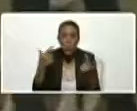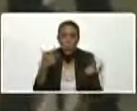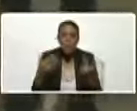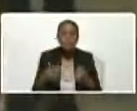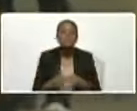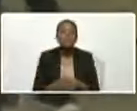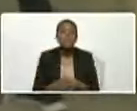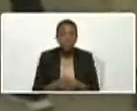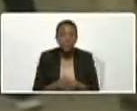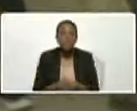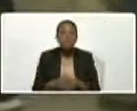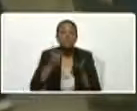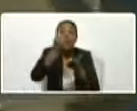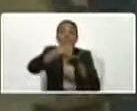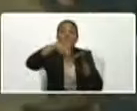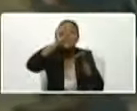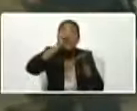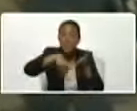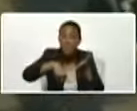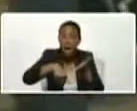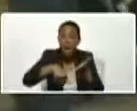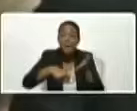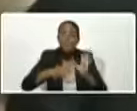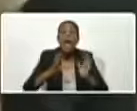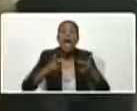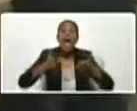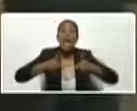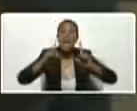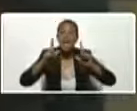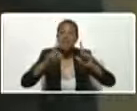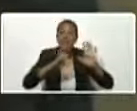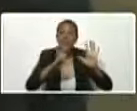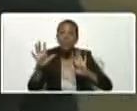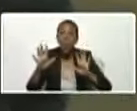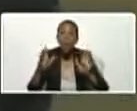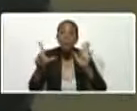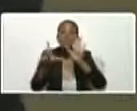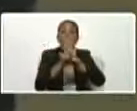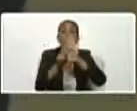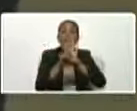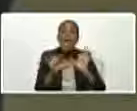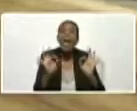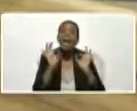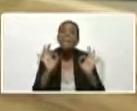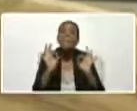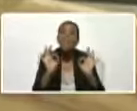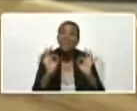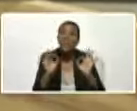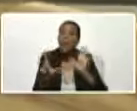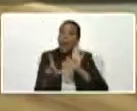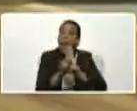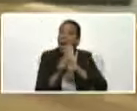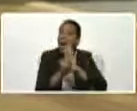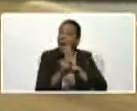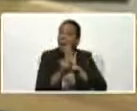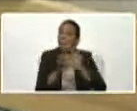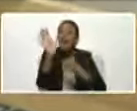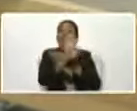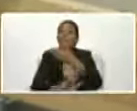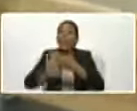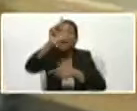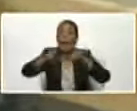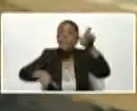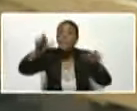a firmar para darle el ejecútese a una ley muy especial para